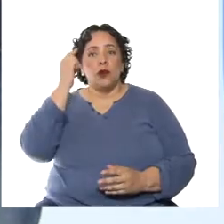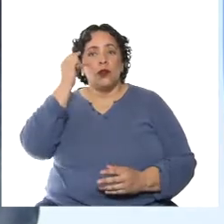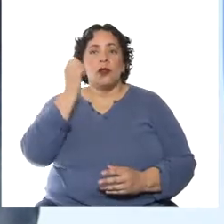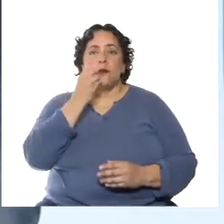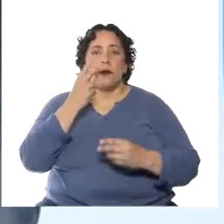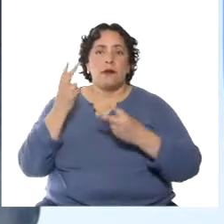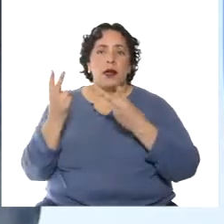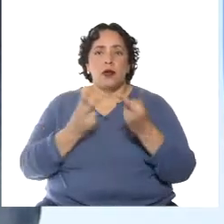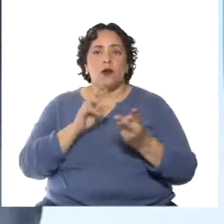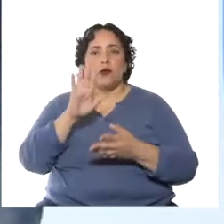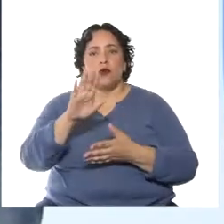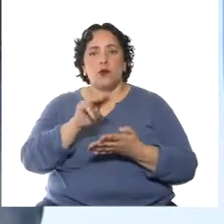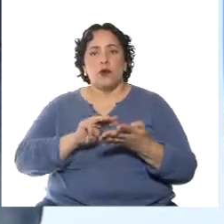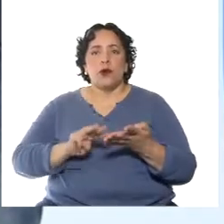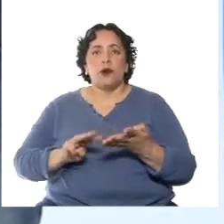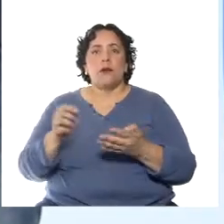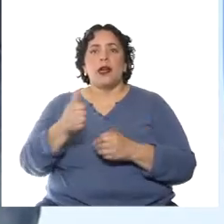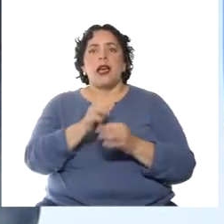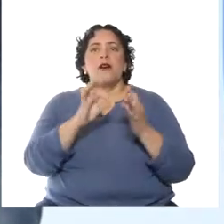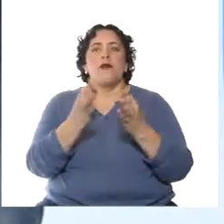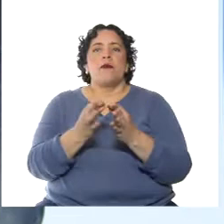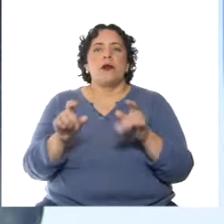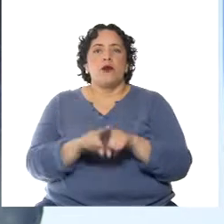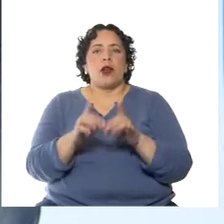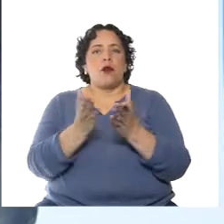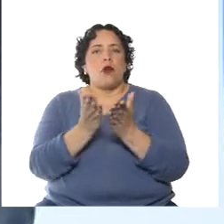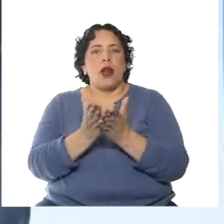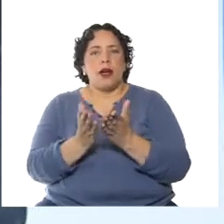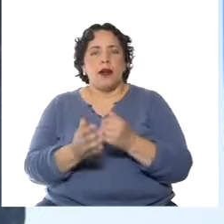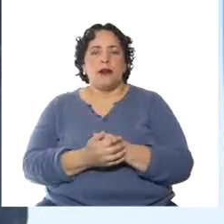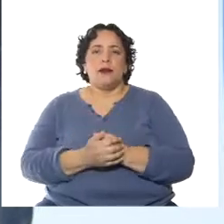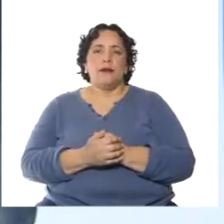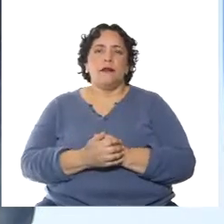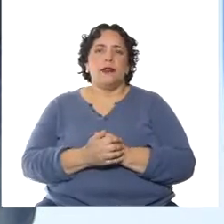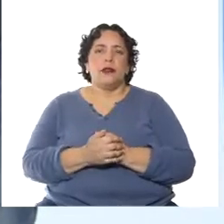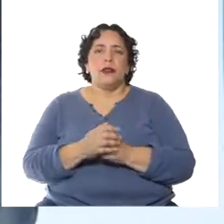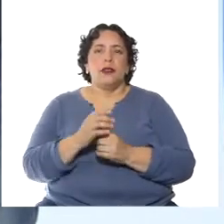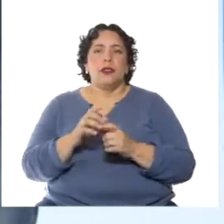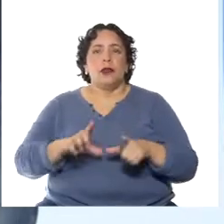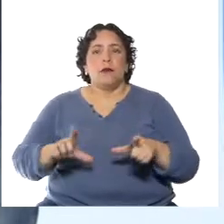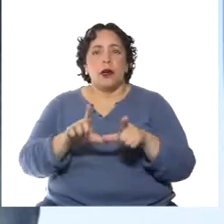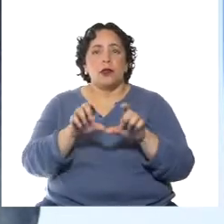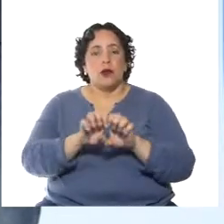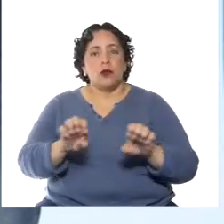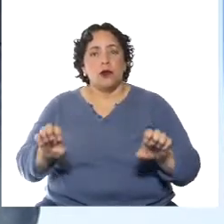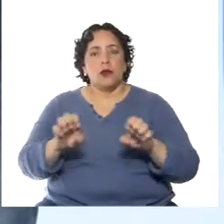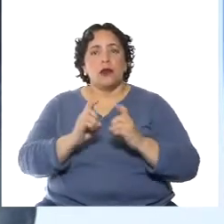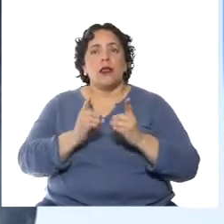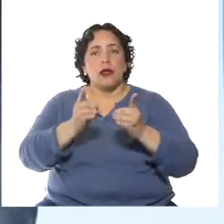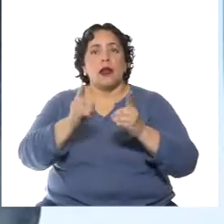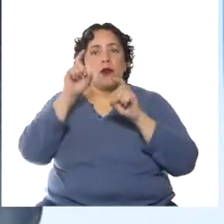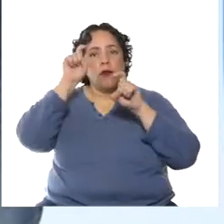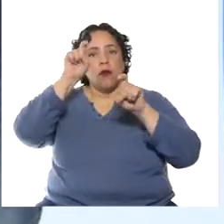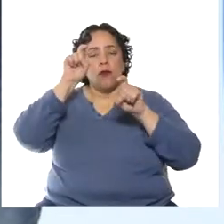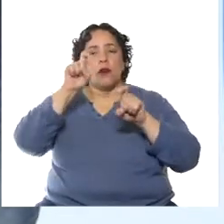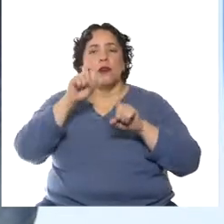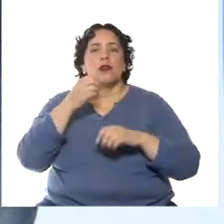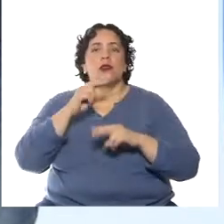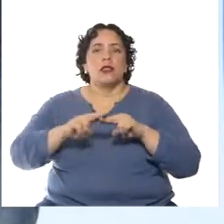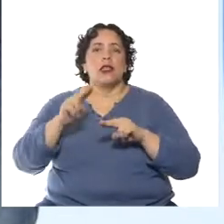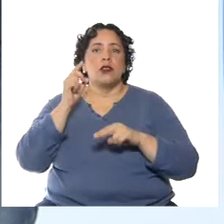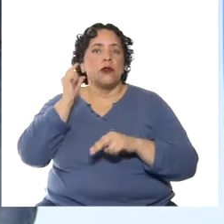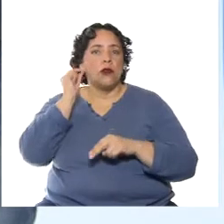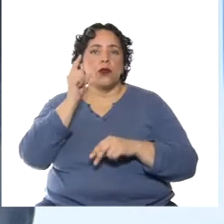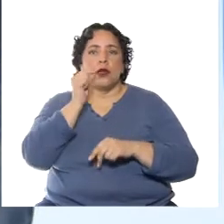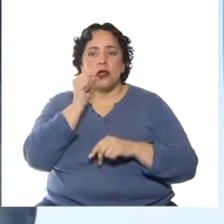buenos días, bienvenidos a su programa Cada Familia, Una Escuela. Espacio pedagógico dedicado a la formación de todos los